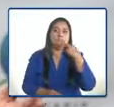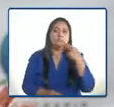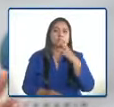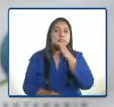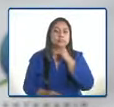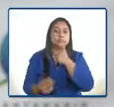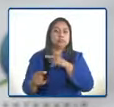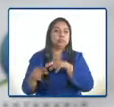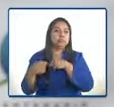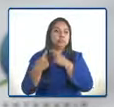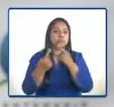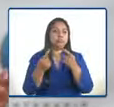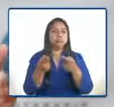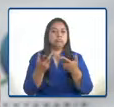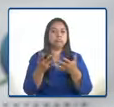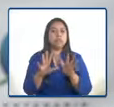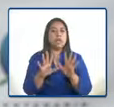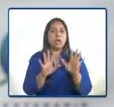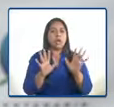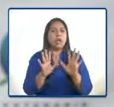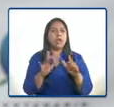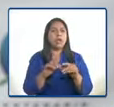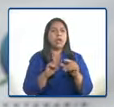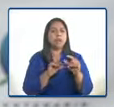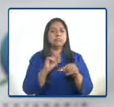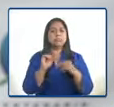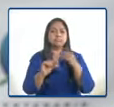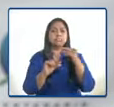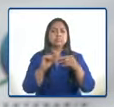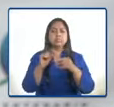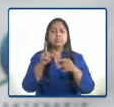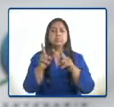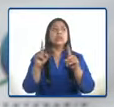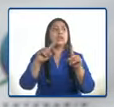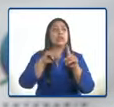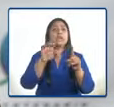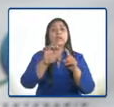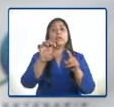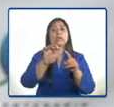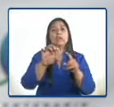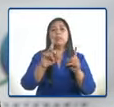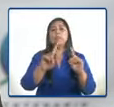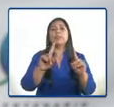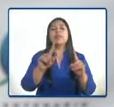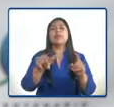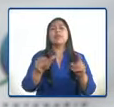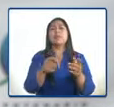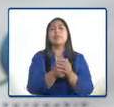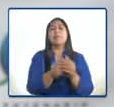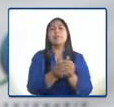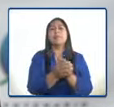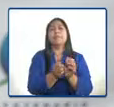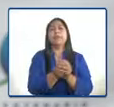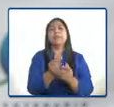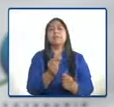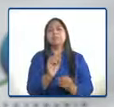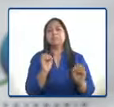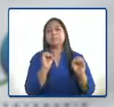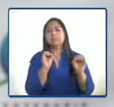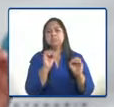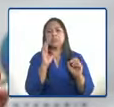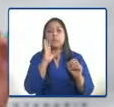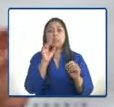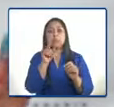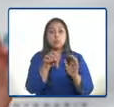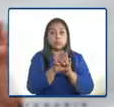estamos pasando. Sí, van llegando inclusive hasta enero del otro año, pero no nos complicamos, no nos preocupa, porque los guatemaltecos, el